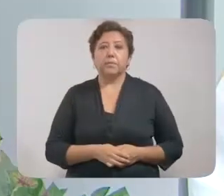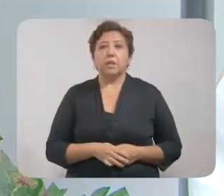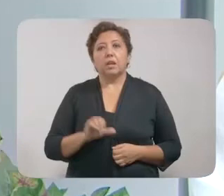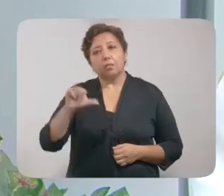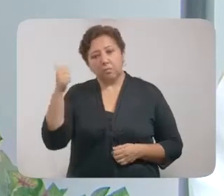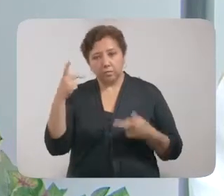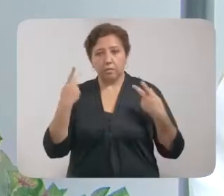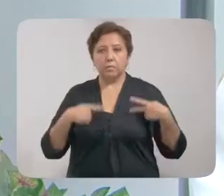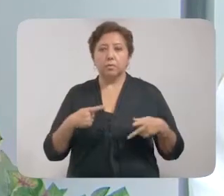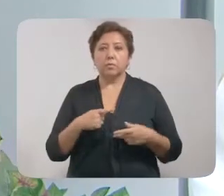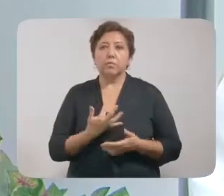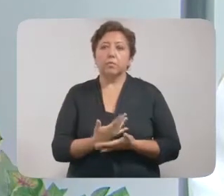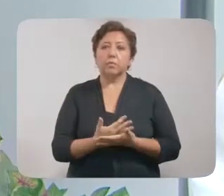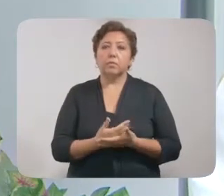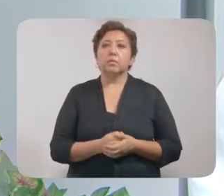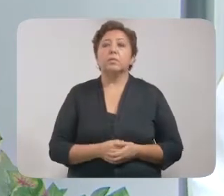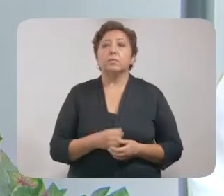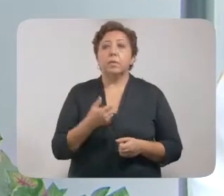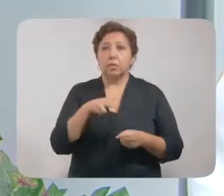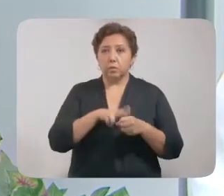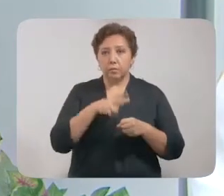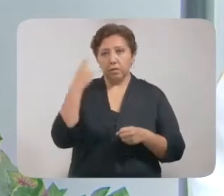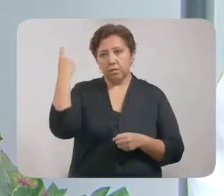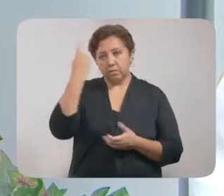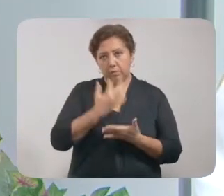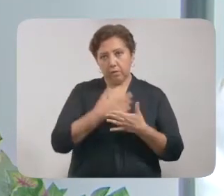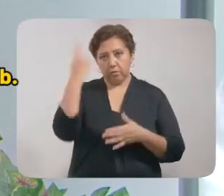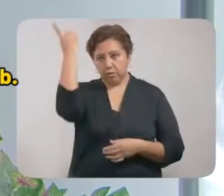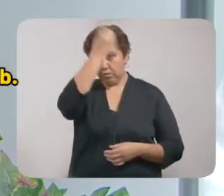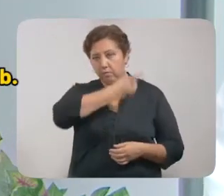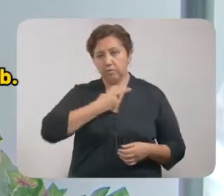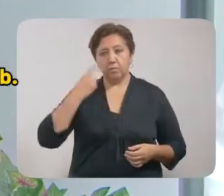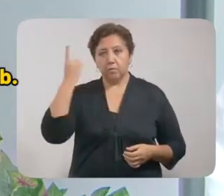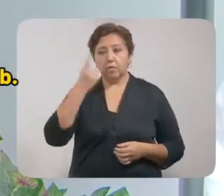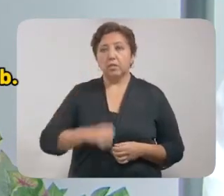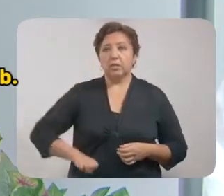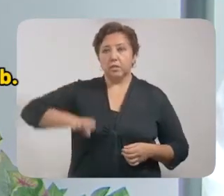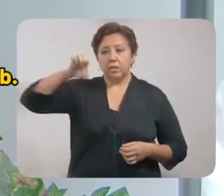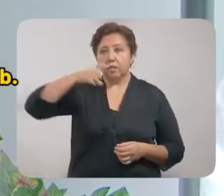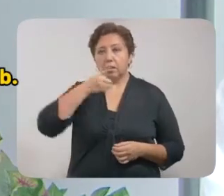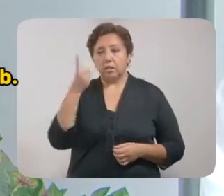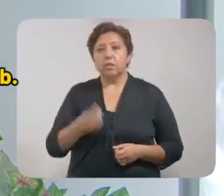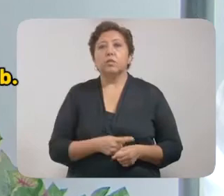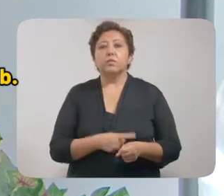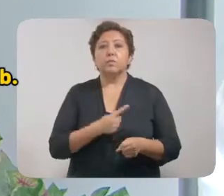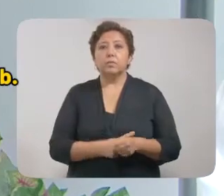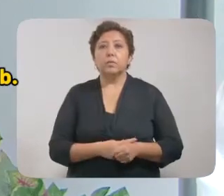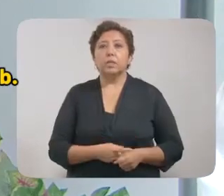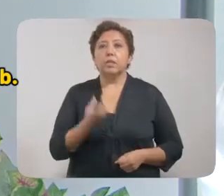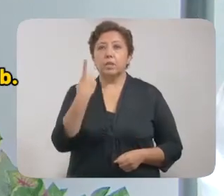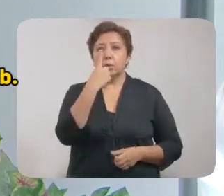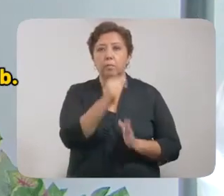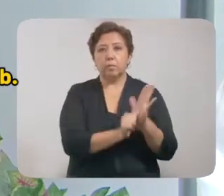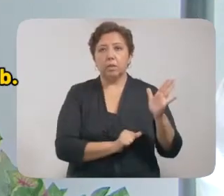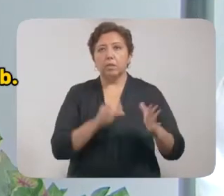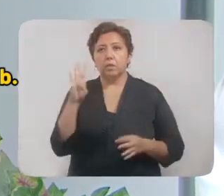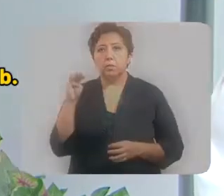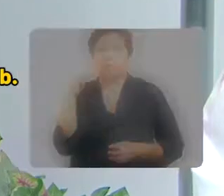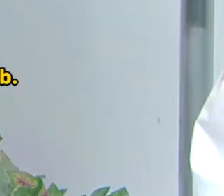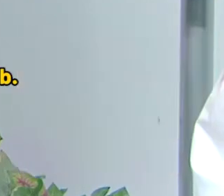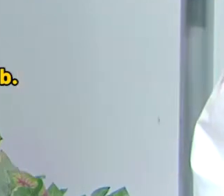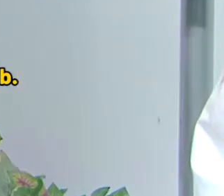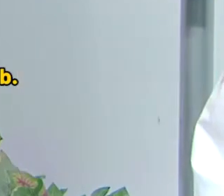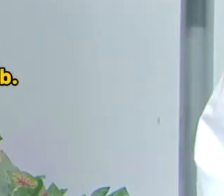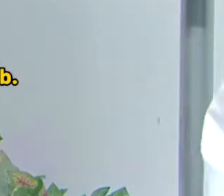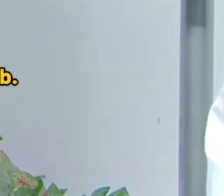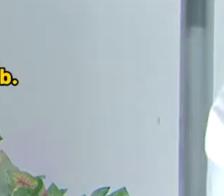Hay otros pacientes hospitalizados a la espera de diagnóstico. El rango de edad de los casos confirmados es de un mes a 98